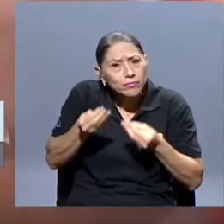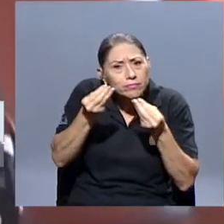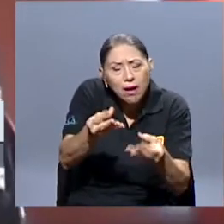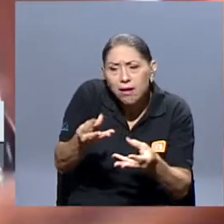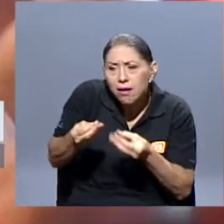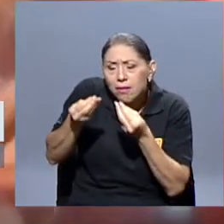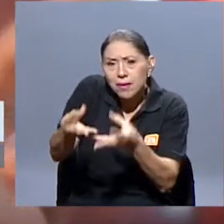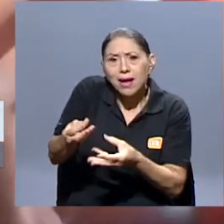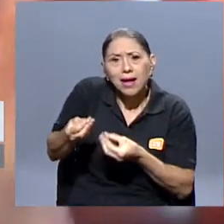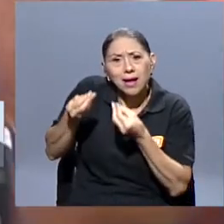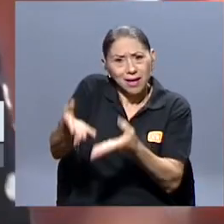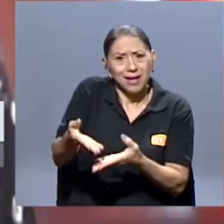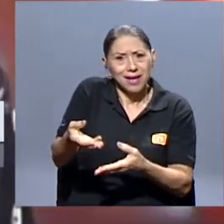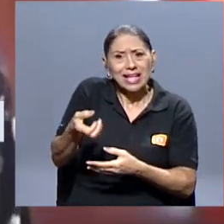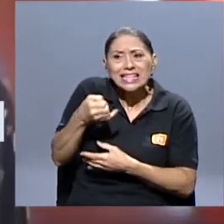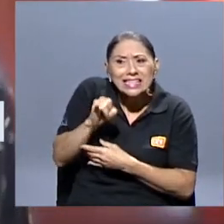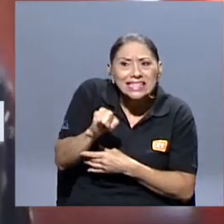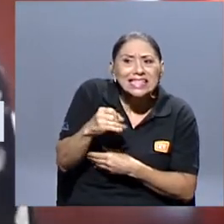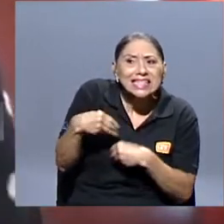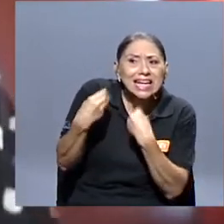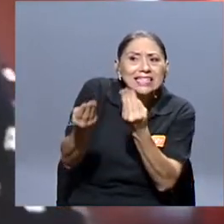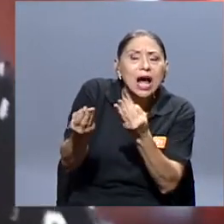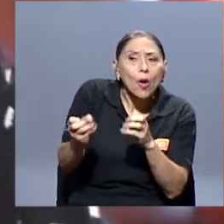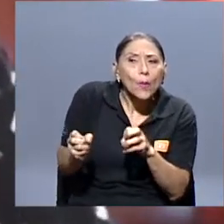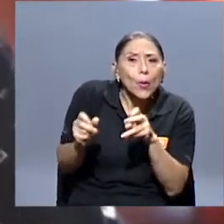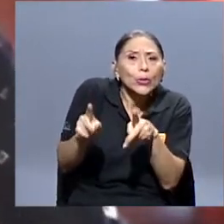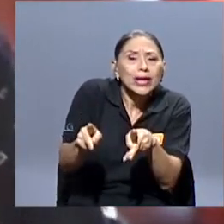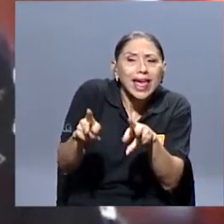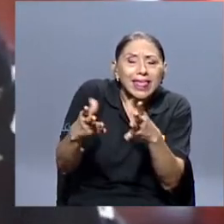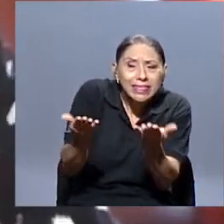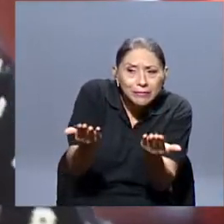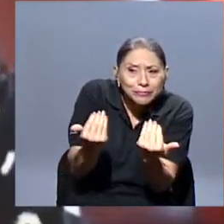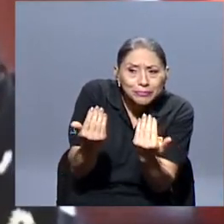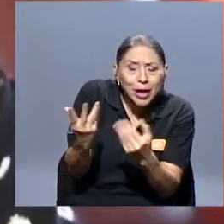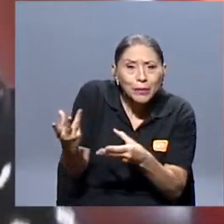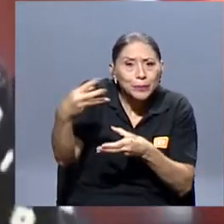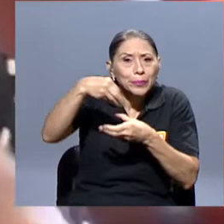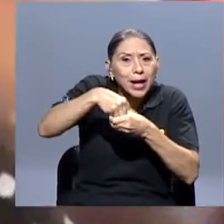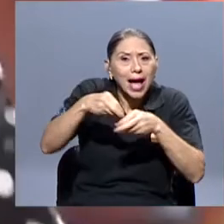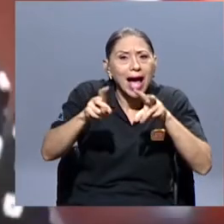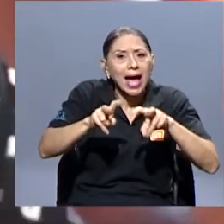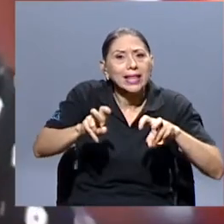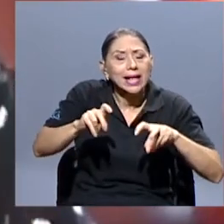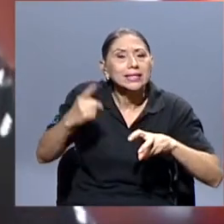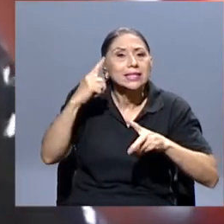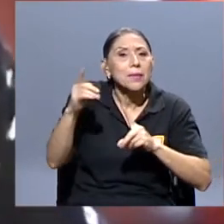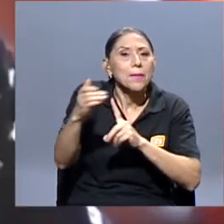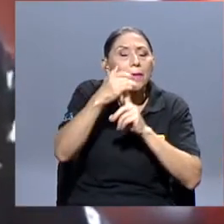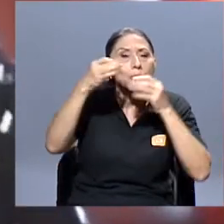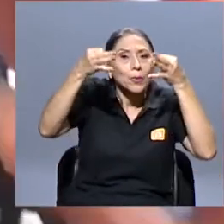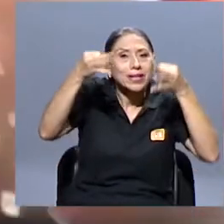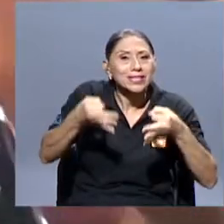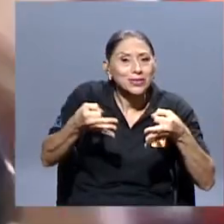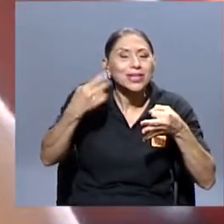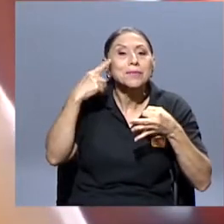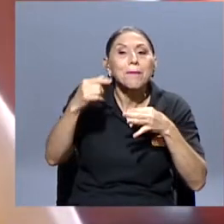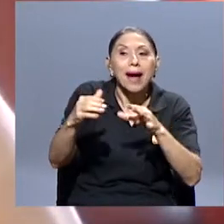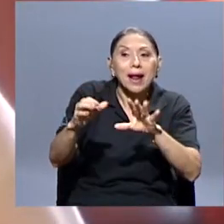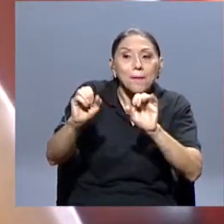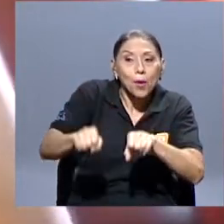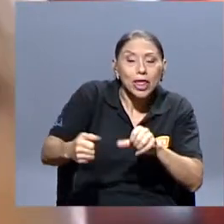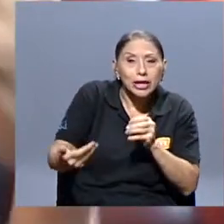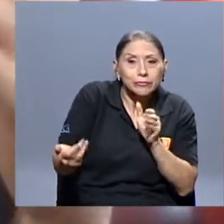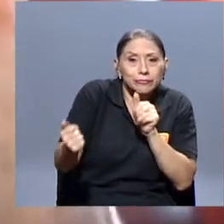escenario, un análisis de situación sobre el cual se puedan tomar decisiones y compartir la responsabilidad. Porque esta no